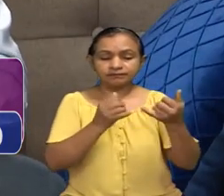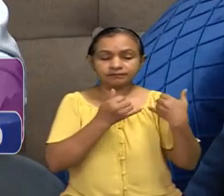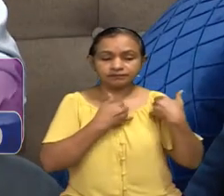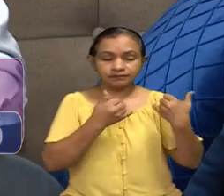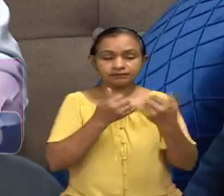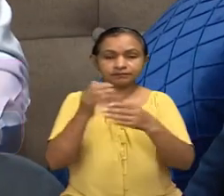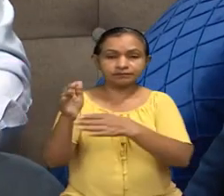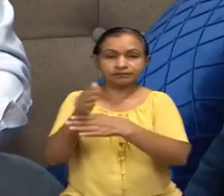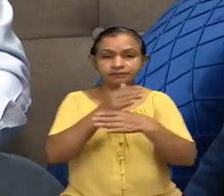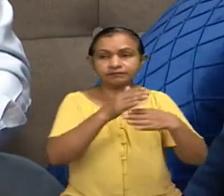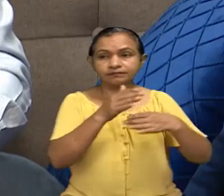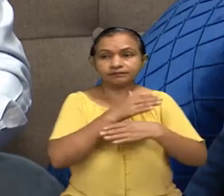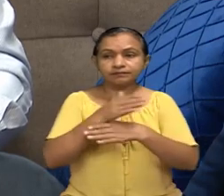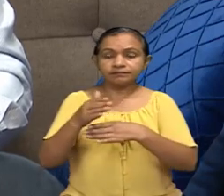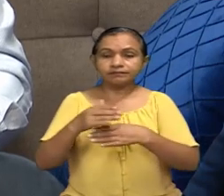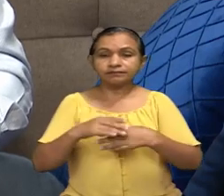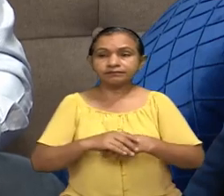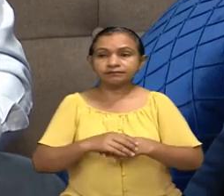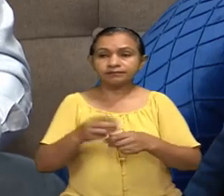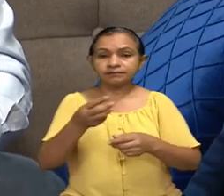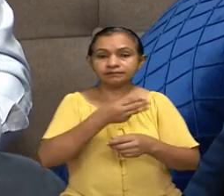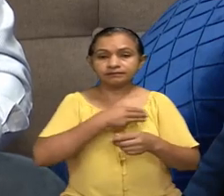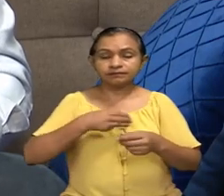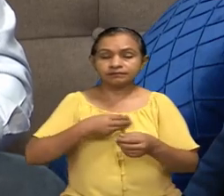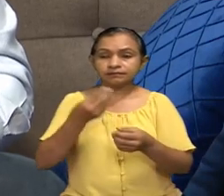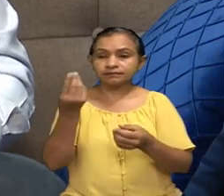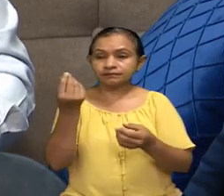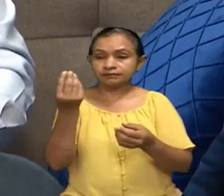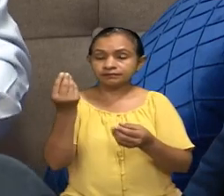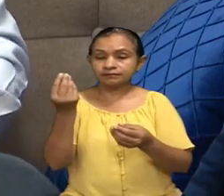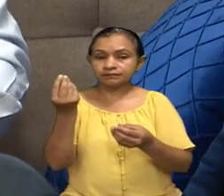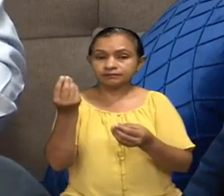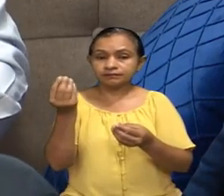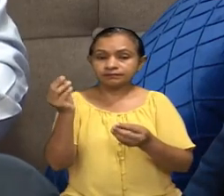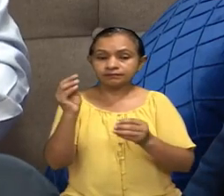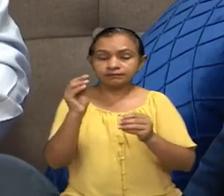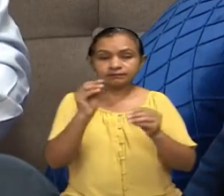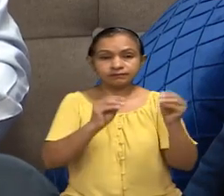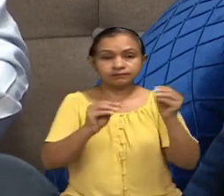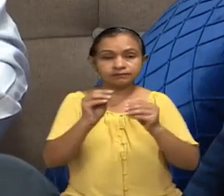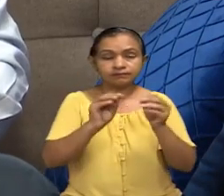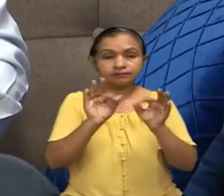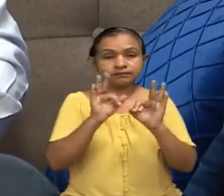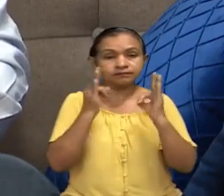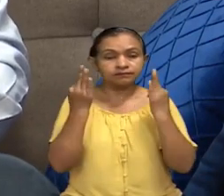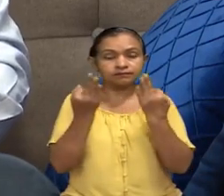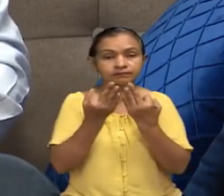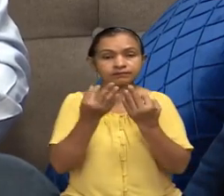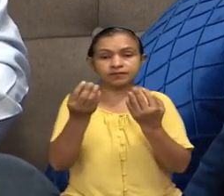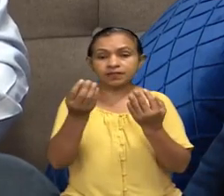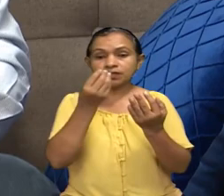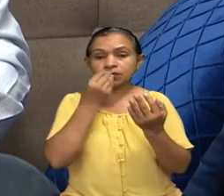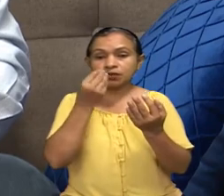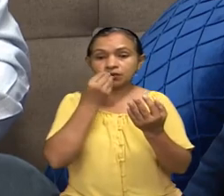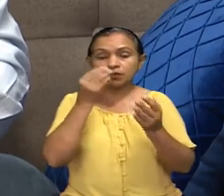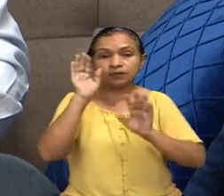ustedes realizan. Porque con el Ministerio de la Economía Familiar pude ver un concurso gastronómico, un evento